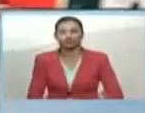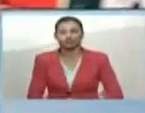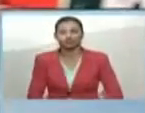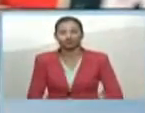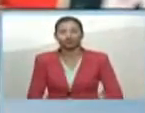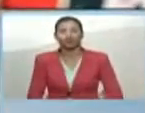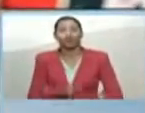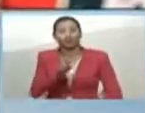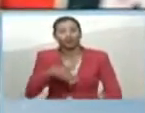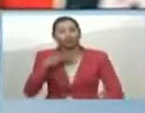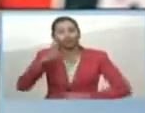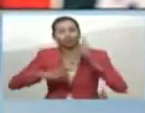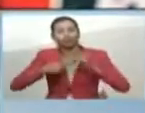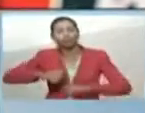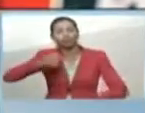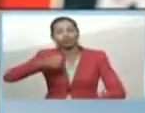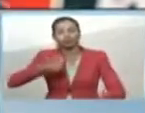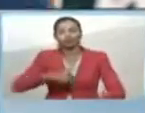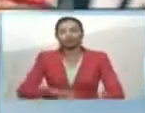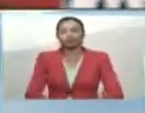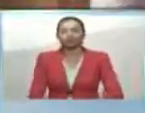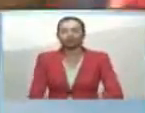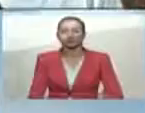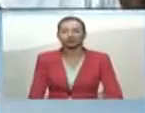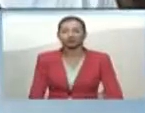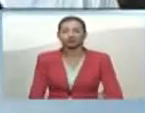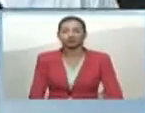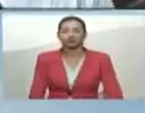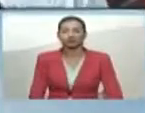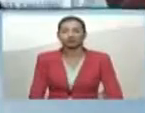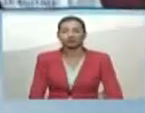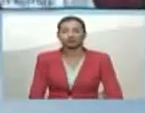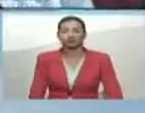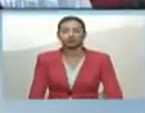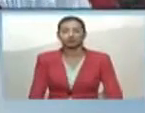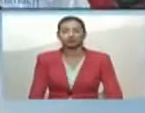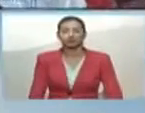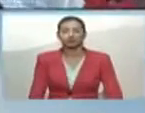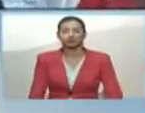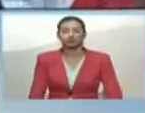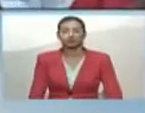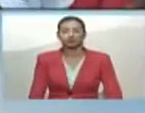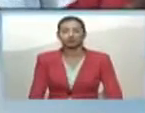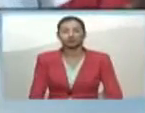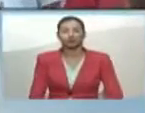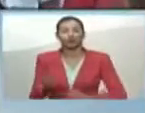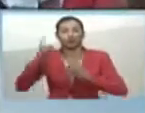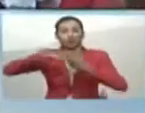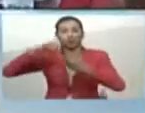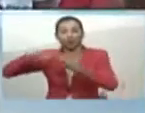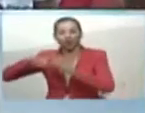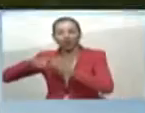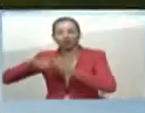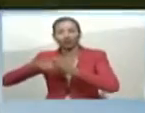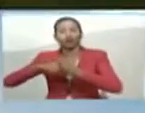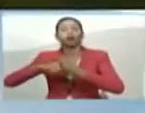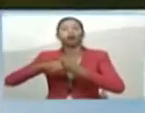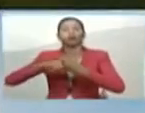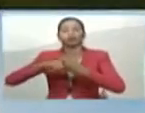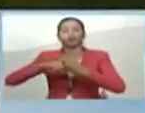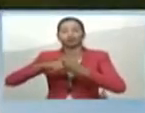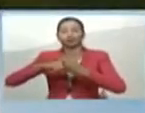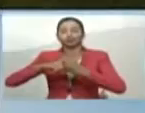ente productivo en lo económico, además de todo lo que ya hacen ustedes. Están incorporados al sexto grado productivo,